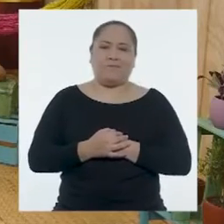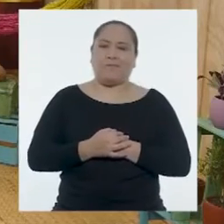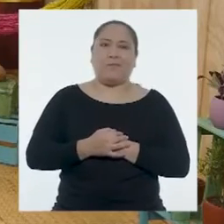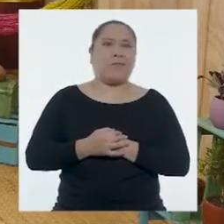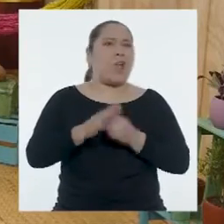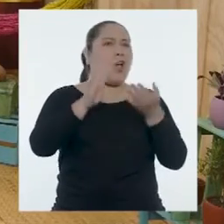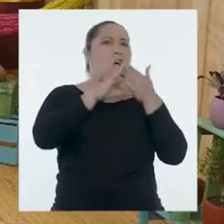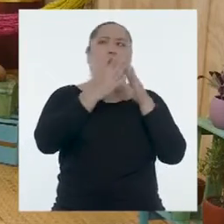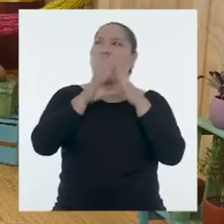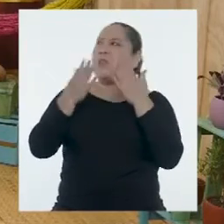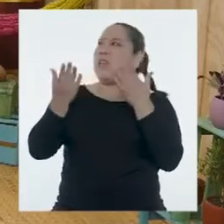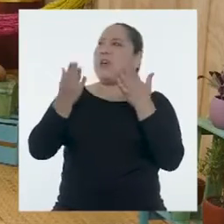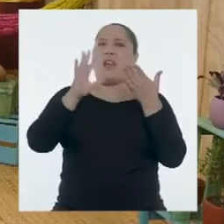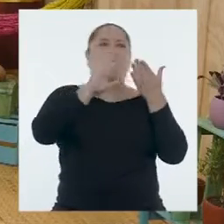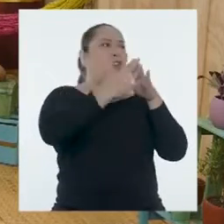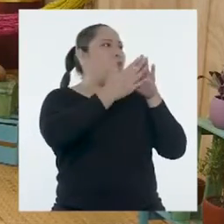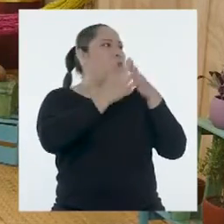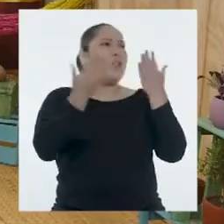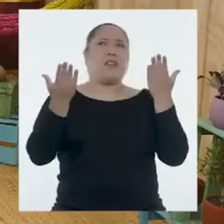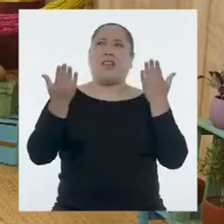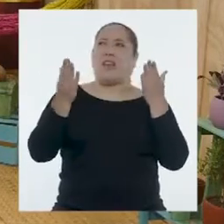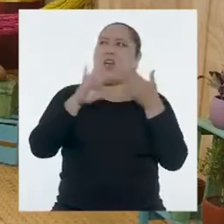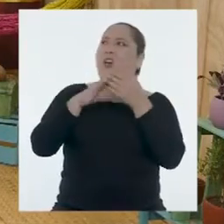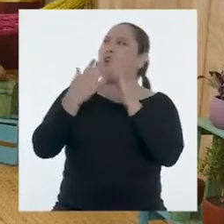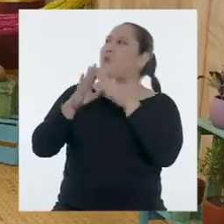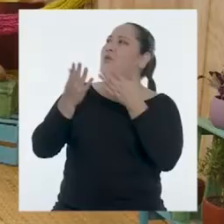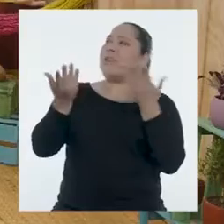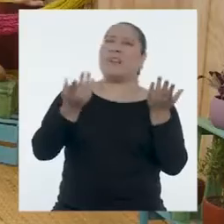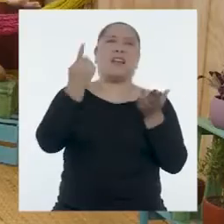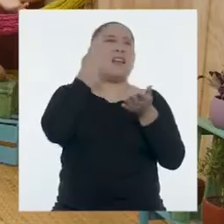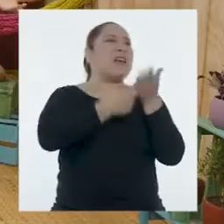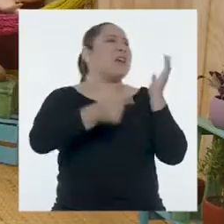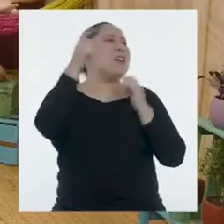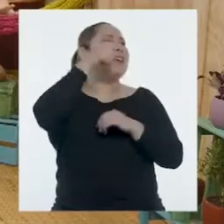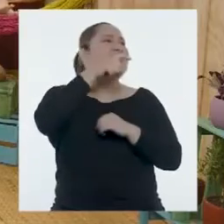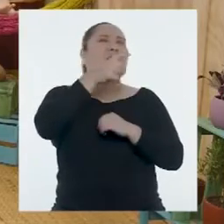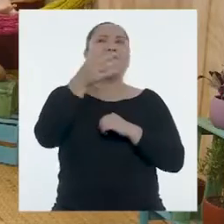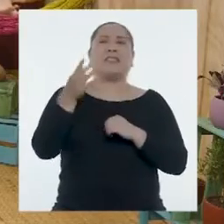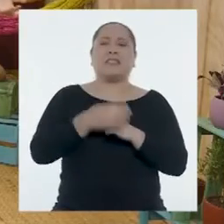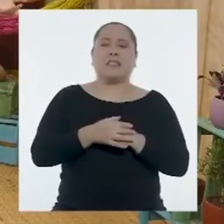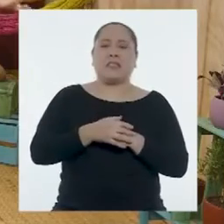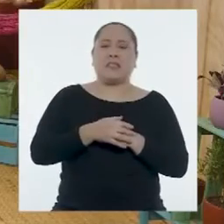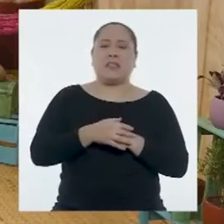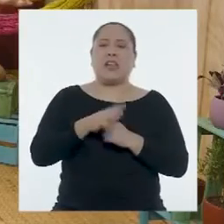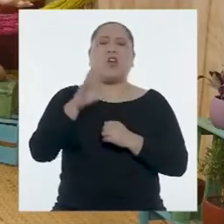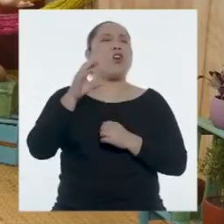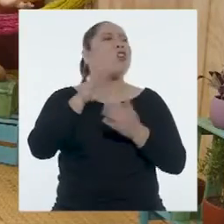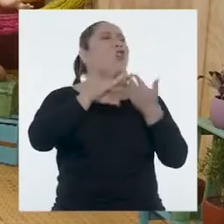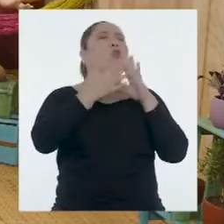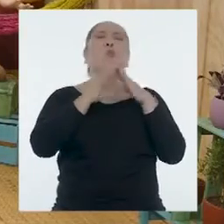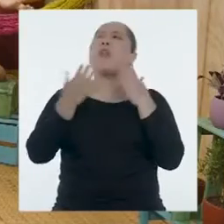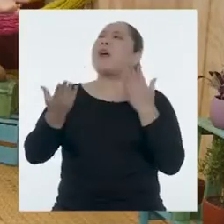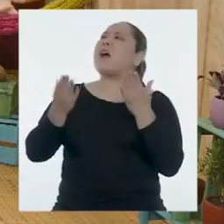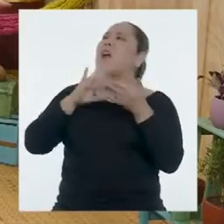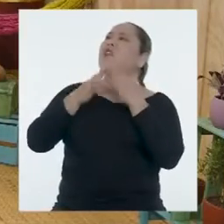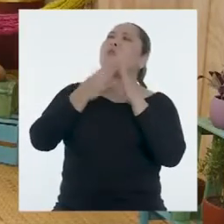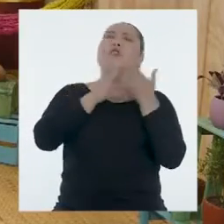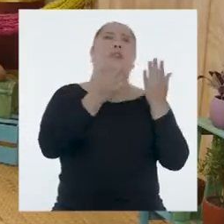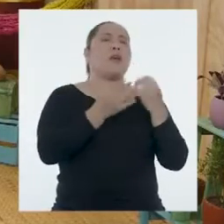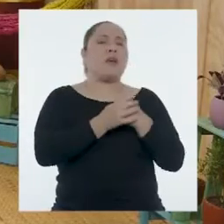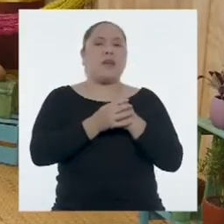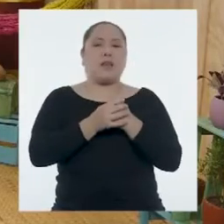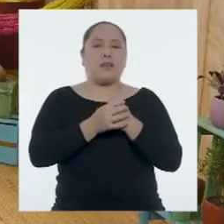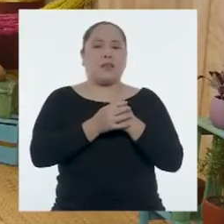¿No? ¡Comunidad! ¡Comunidad! ¡Comunidad! ¿Qué necesitan? ¿Qué cosa necesitan? ¿Comunidad?